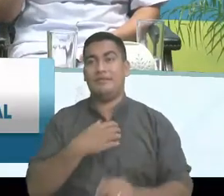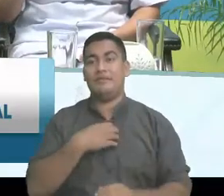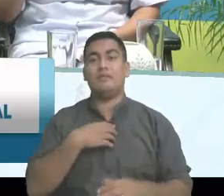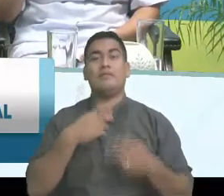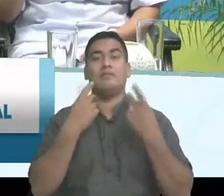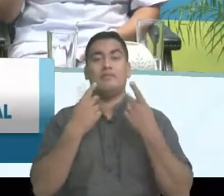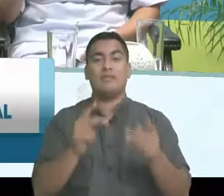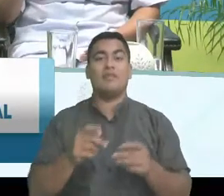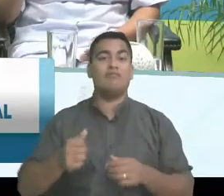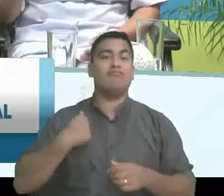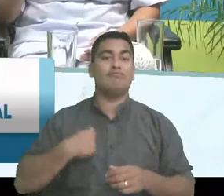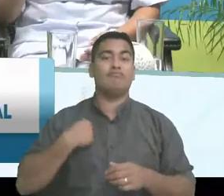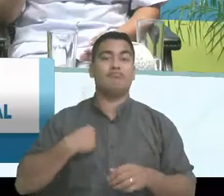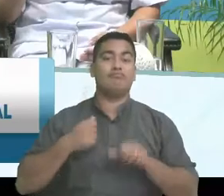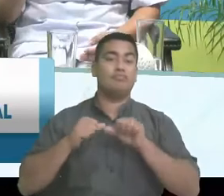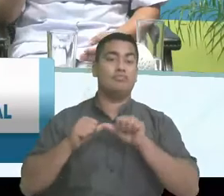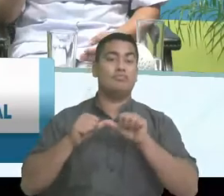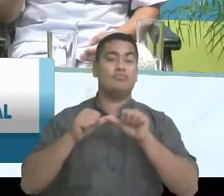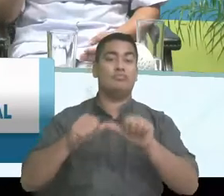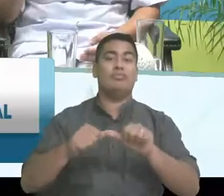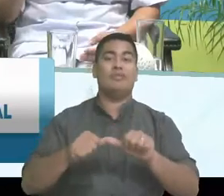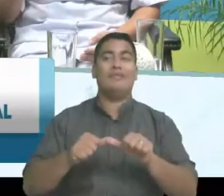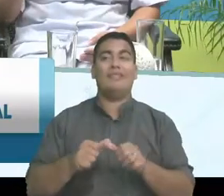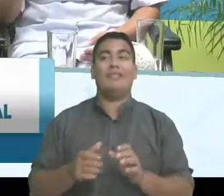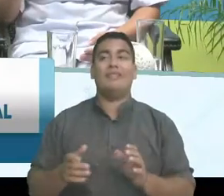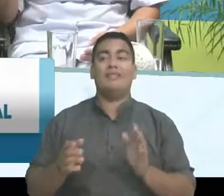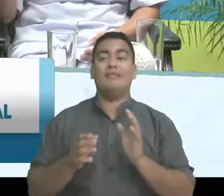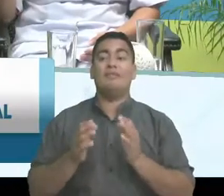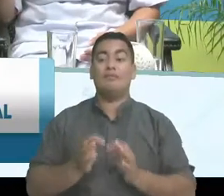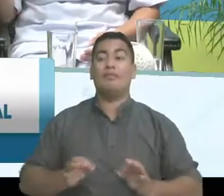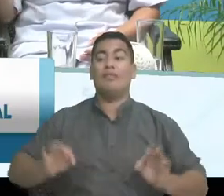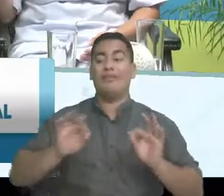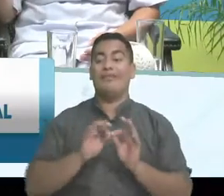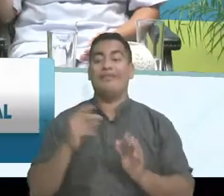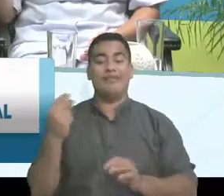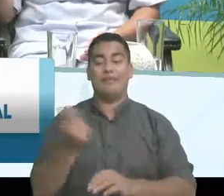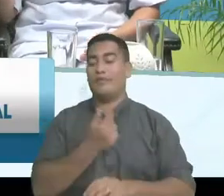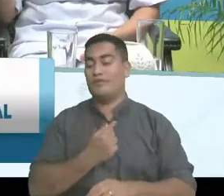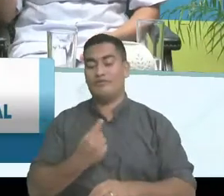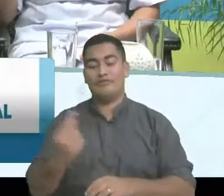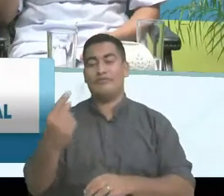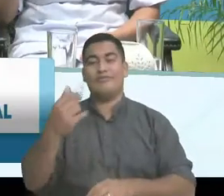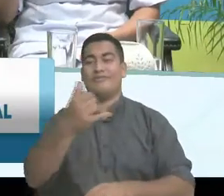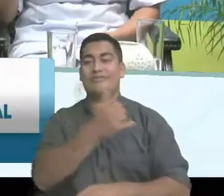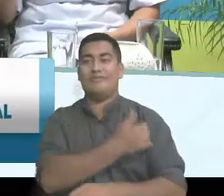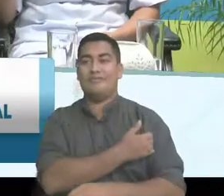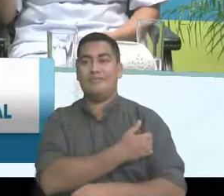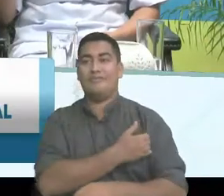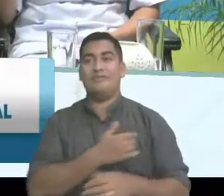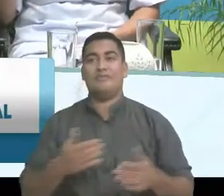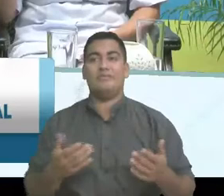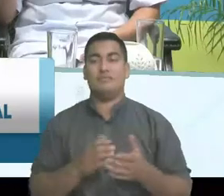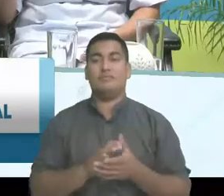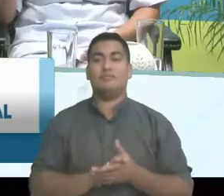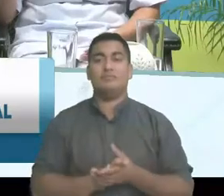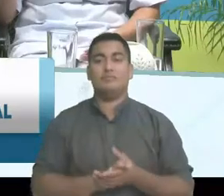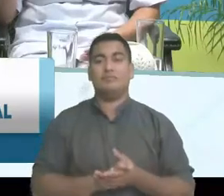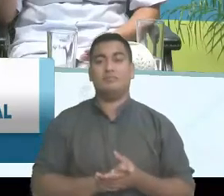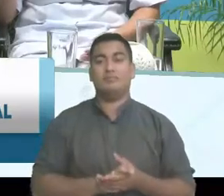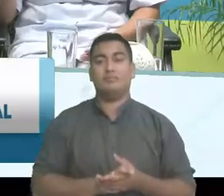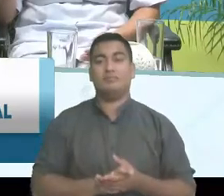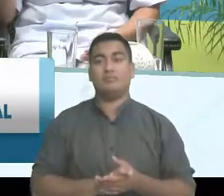diarrea persiste, entonces tenemos que ir a la unidad de salud, pero con buena hidratación. Las diarreas se descompensan y ya